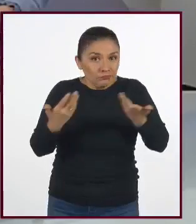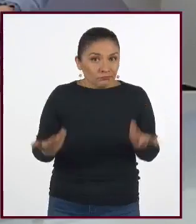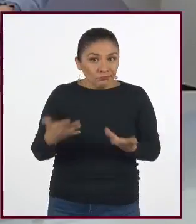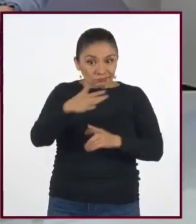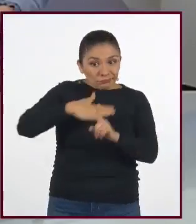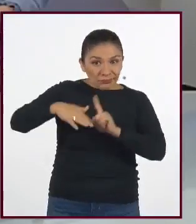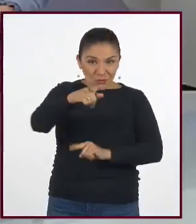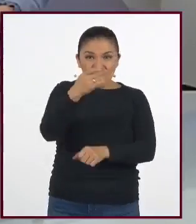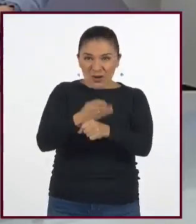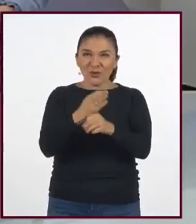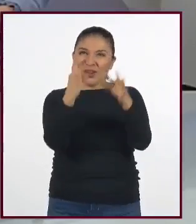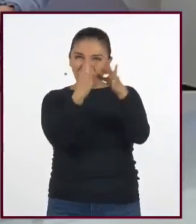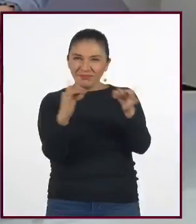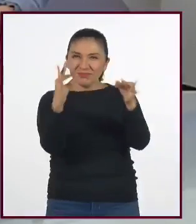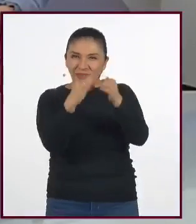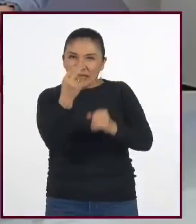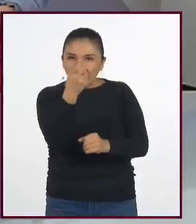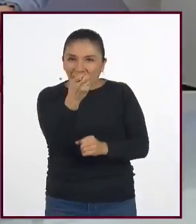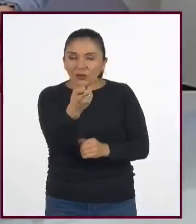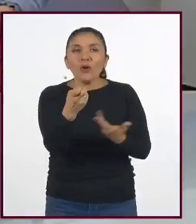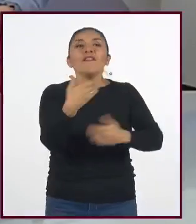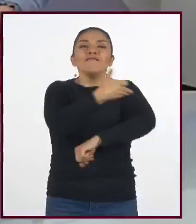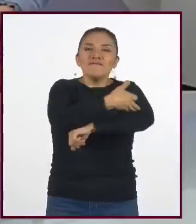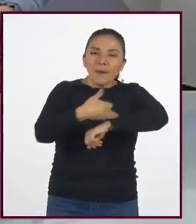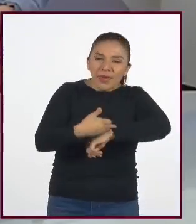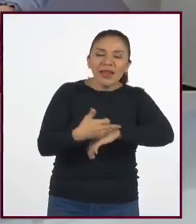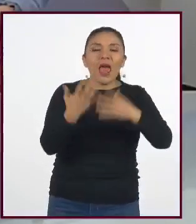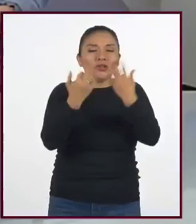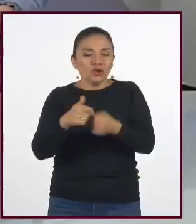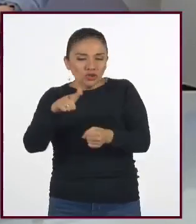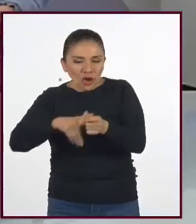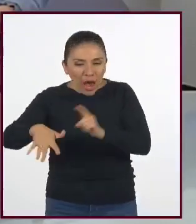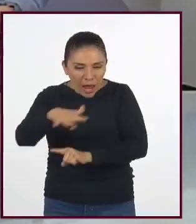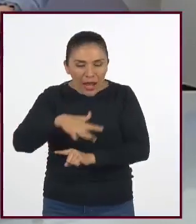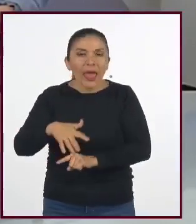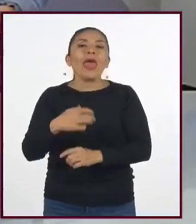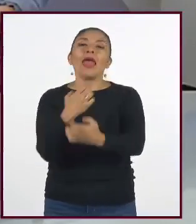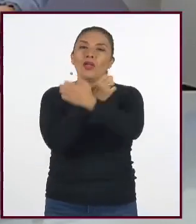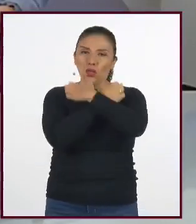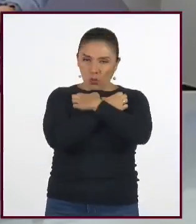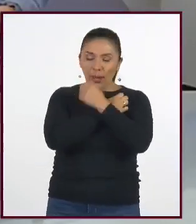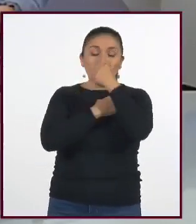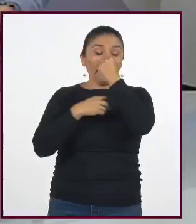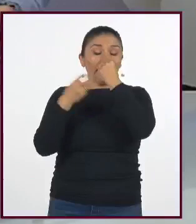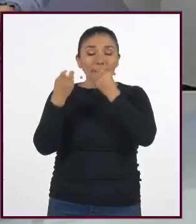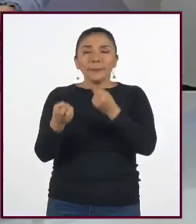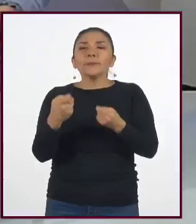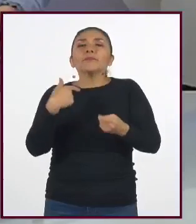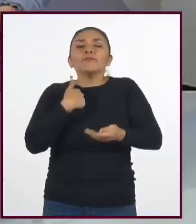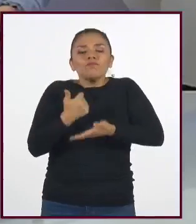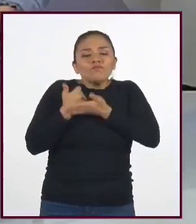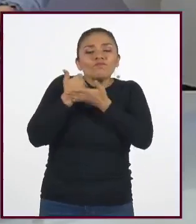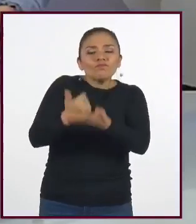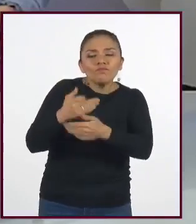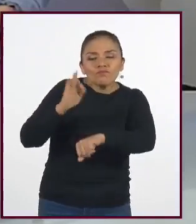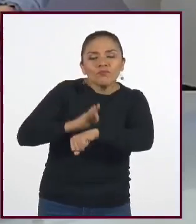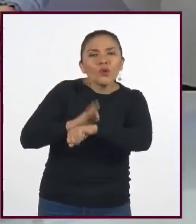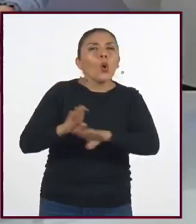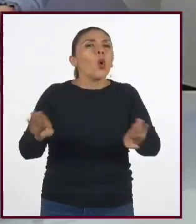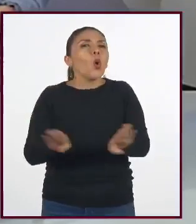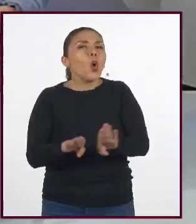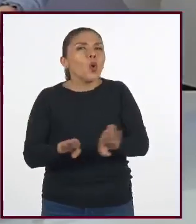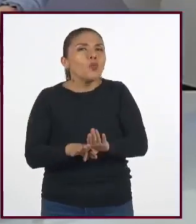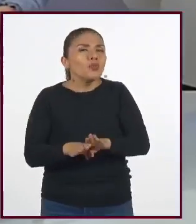nos lo estás comentando, el entorno familiar, el social y el educativo, ¿cómo podemos brindar esa ayuda? ¿No? Bien